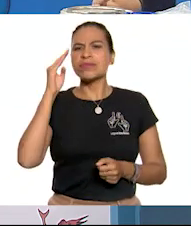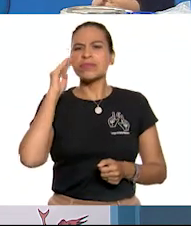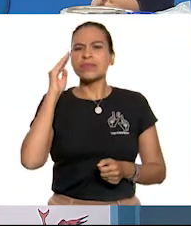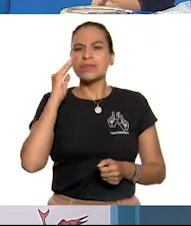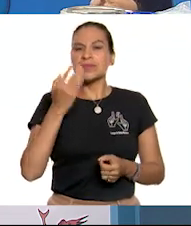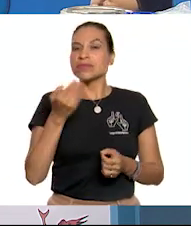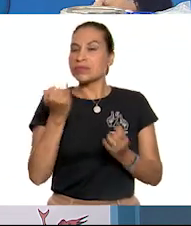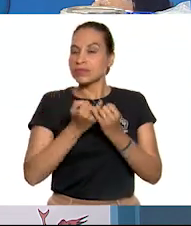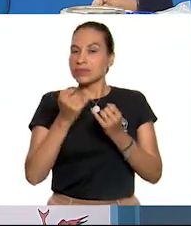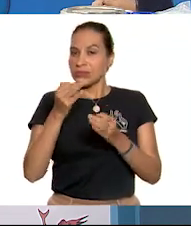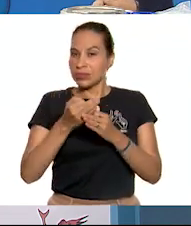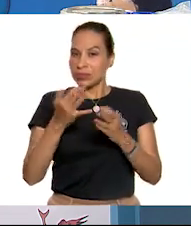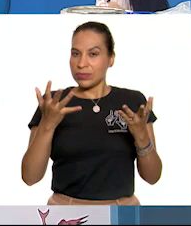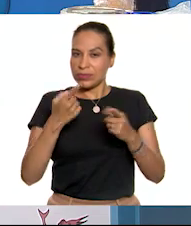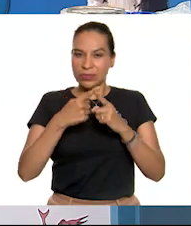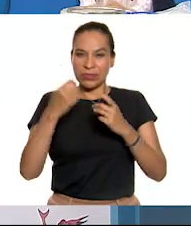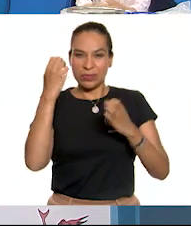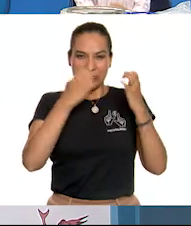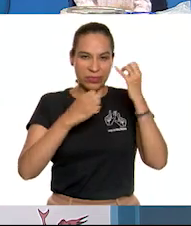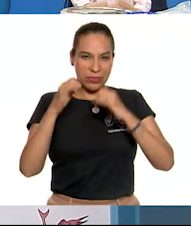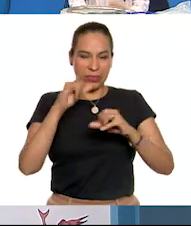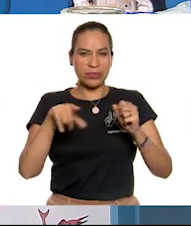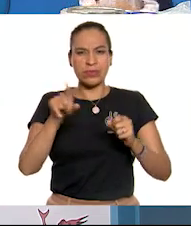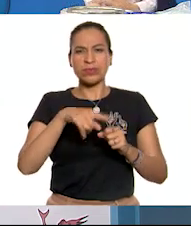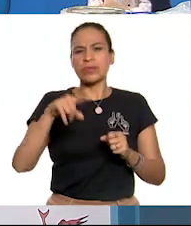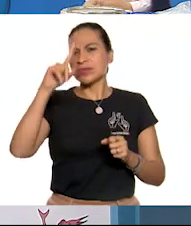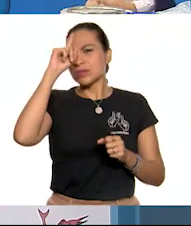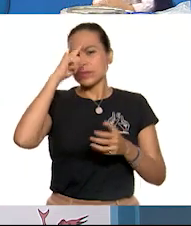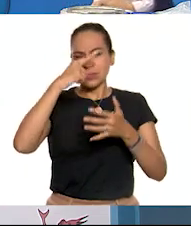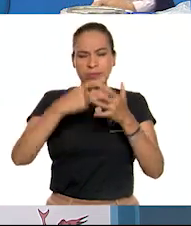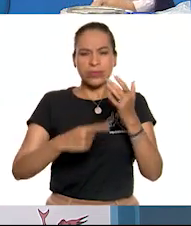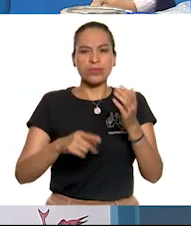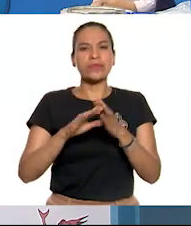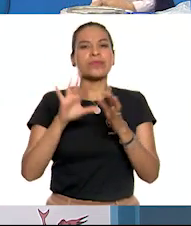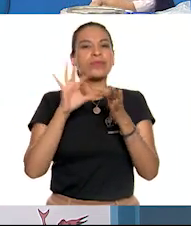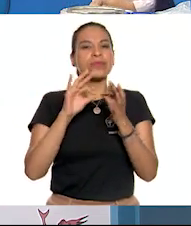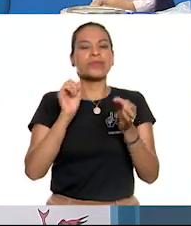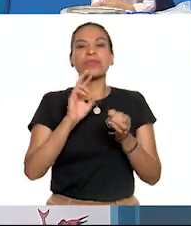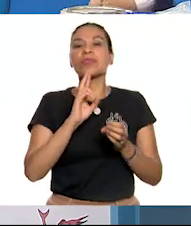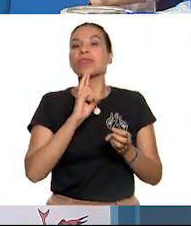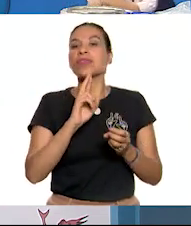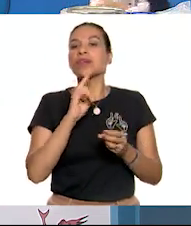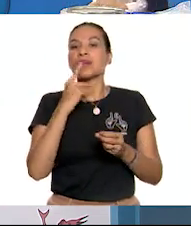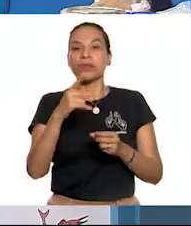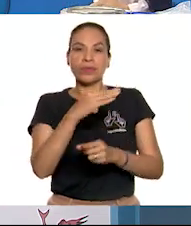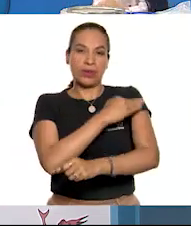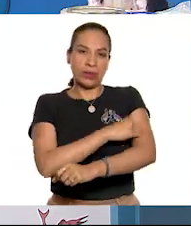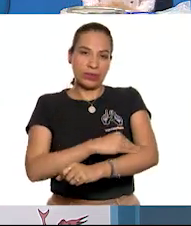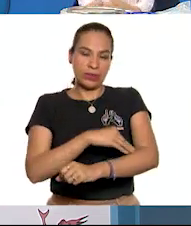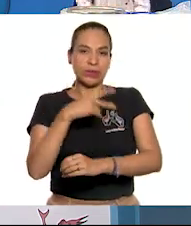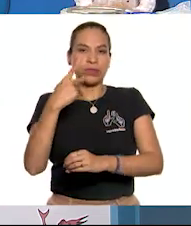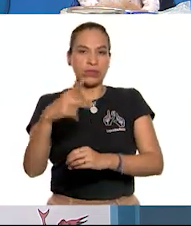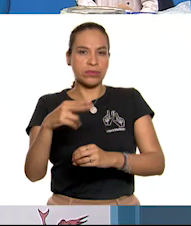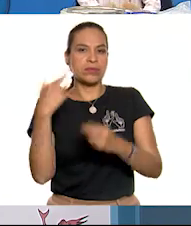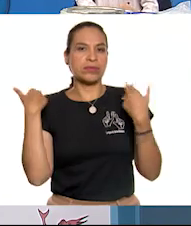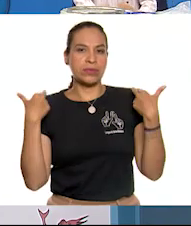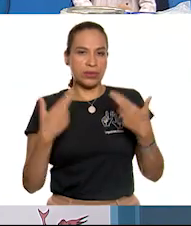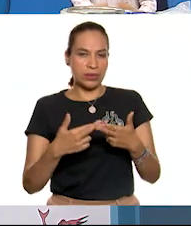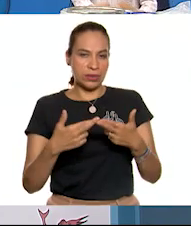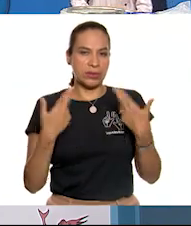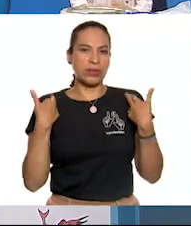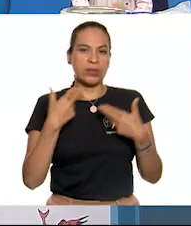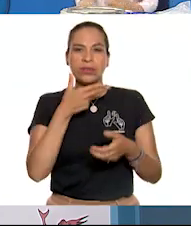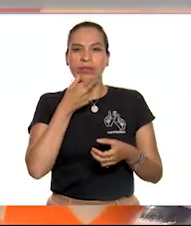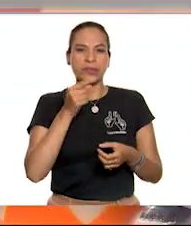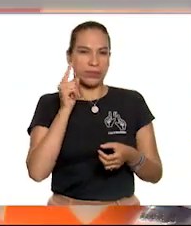parece si además de hacer los experimentos, les recomendamos comentar el resultado con su familia y con su maestra o